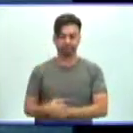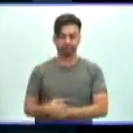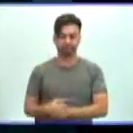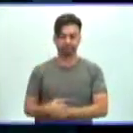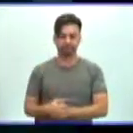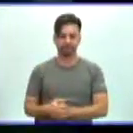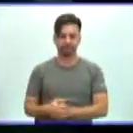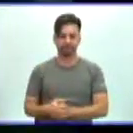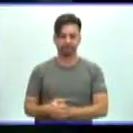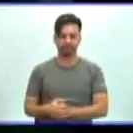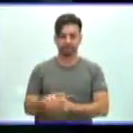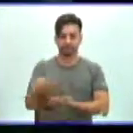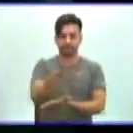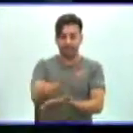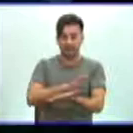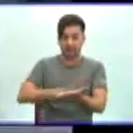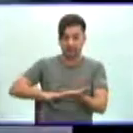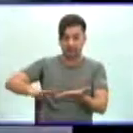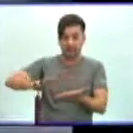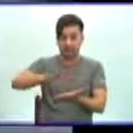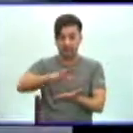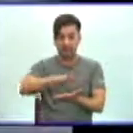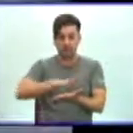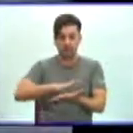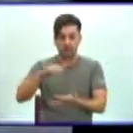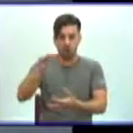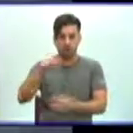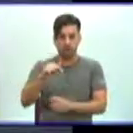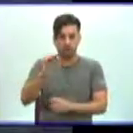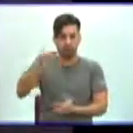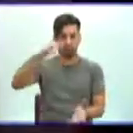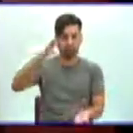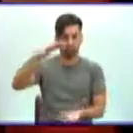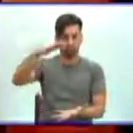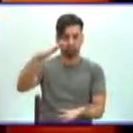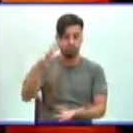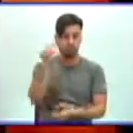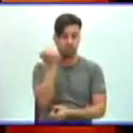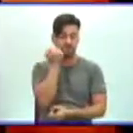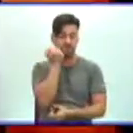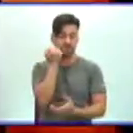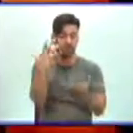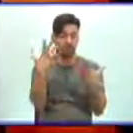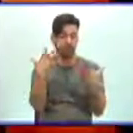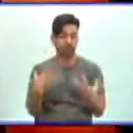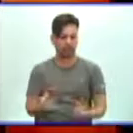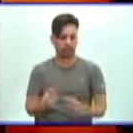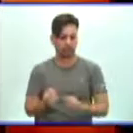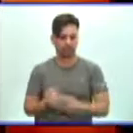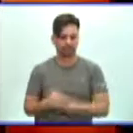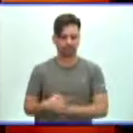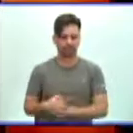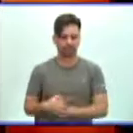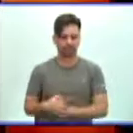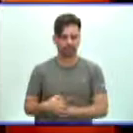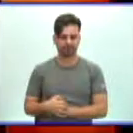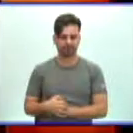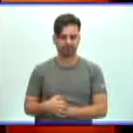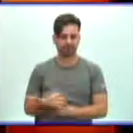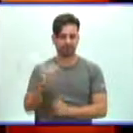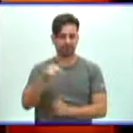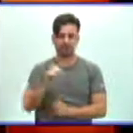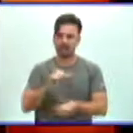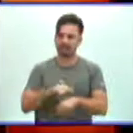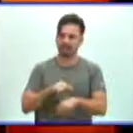Pero en las regiones polares de altas presiones es relativamente frío y seco. No nos queda tiempo para más, por tanto, vamos a ver